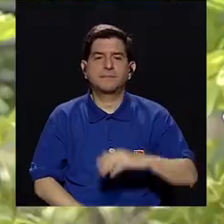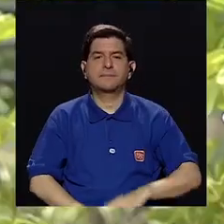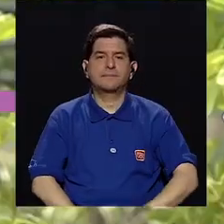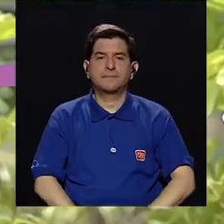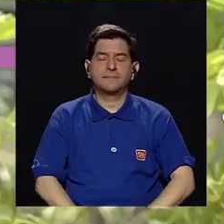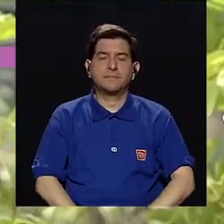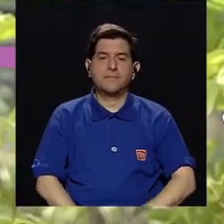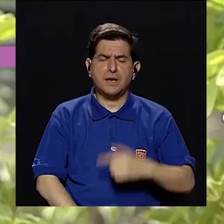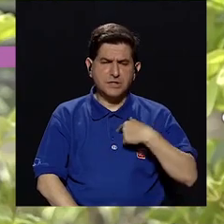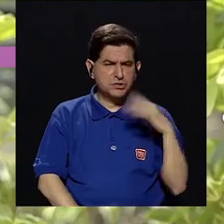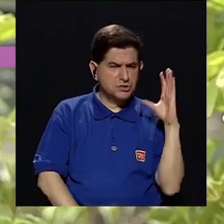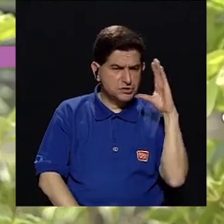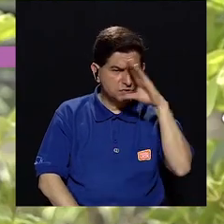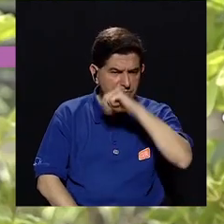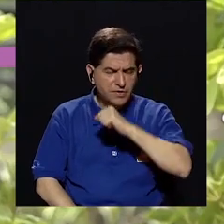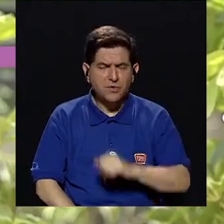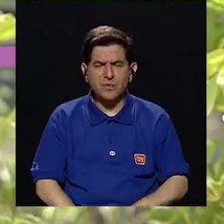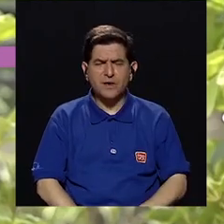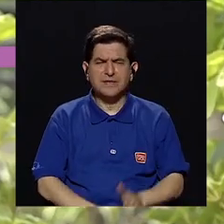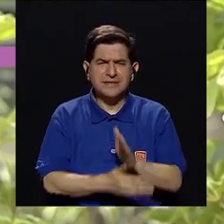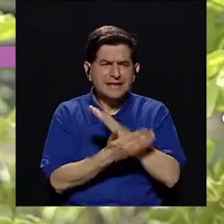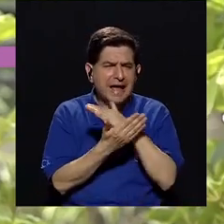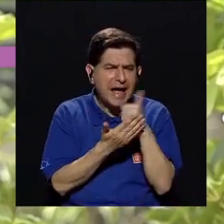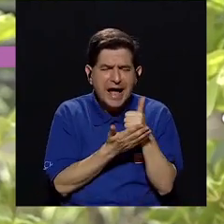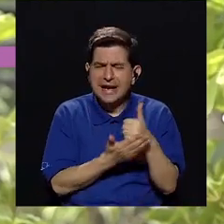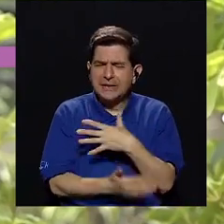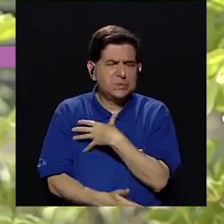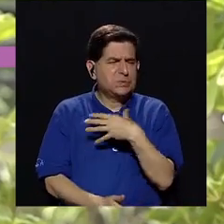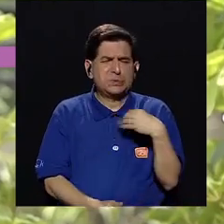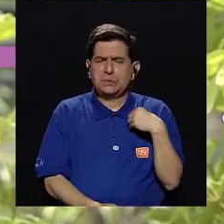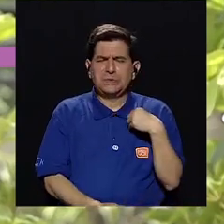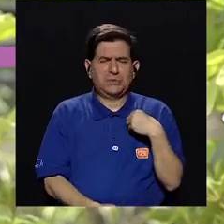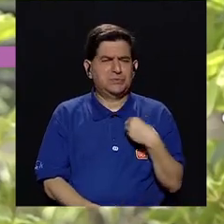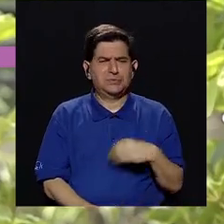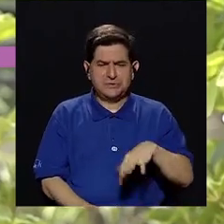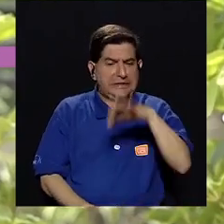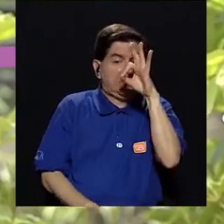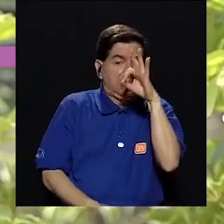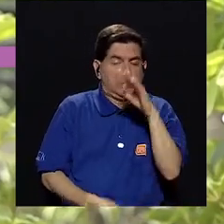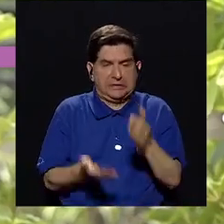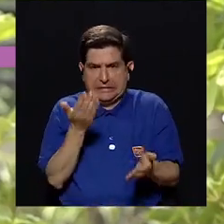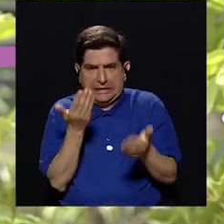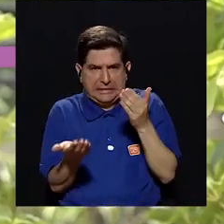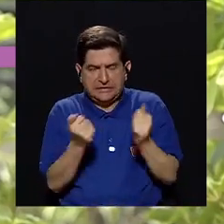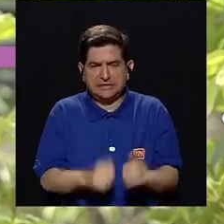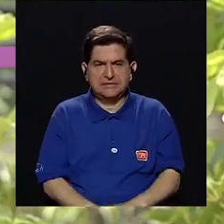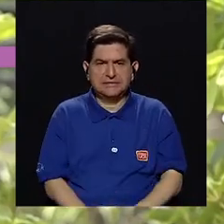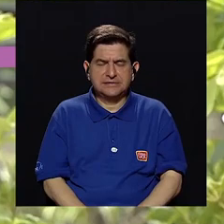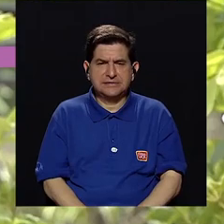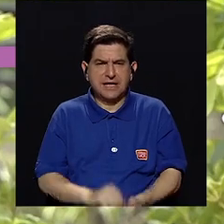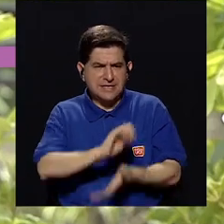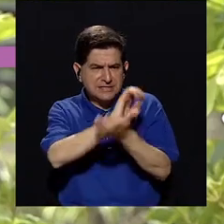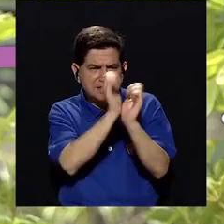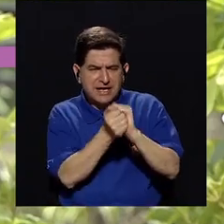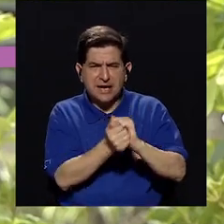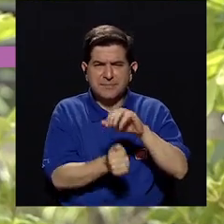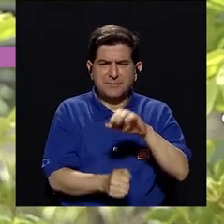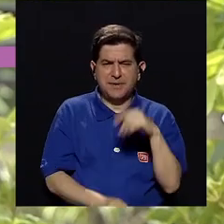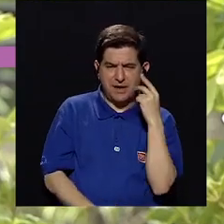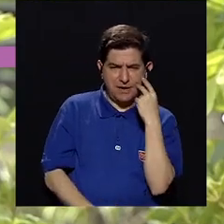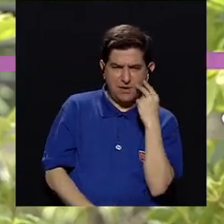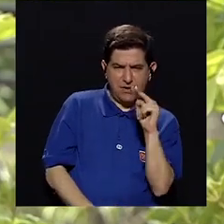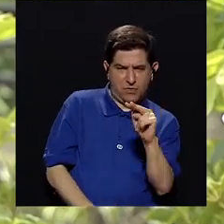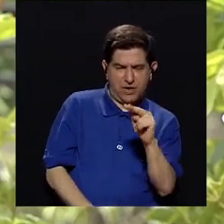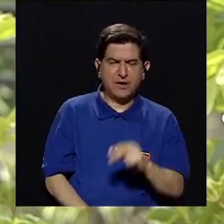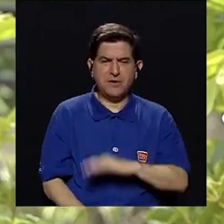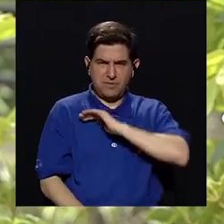ahora si yo acepté alguna pelotita algo que no me gusta cambio de verdad cambiar el aspecto de la mamá que